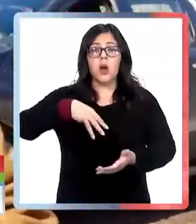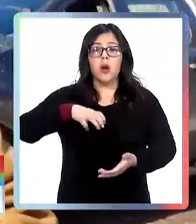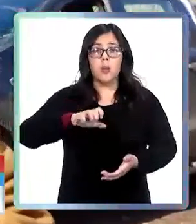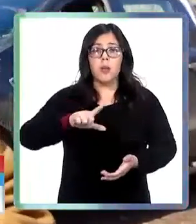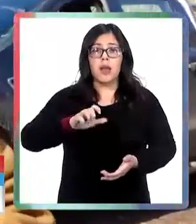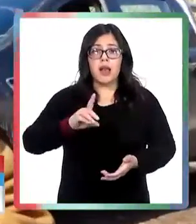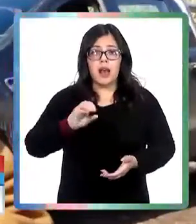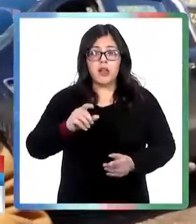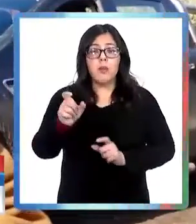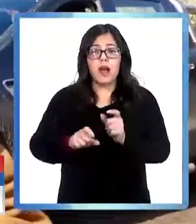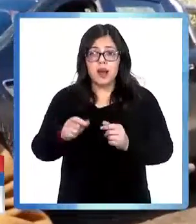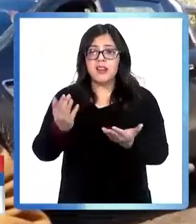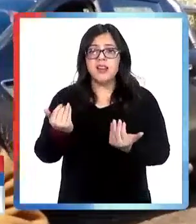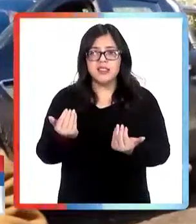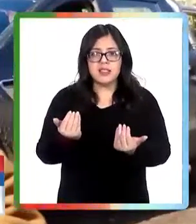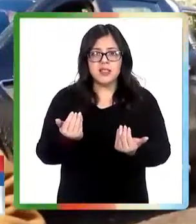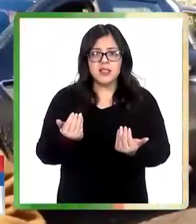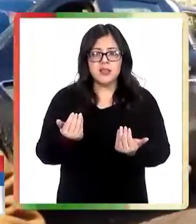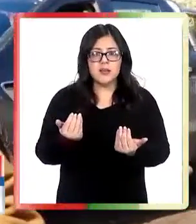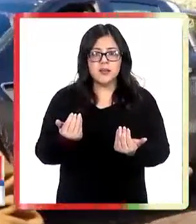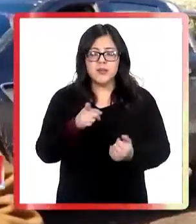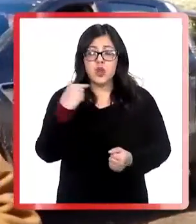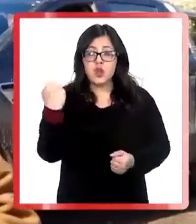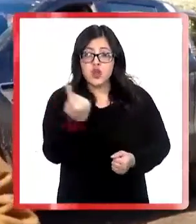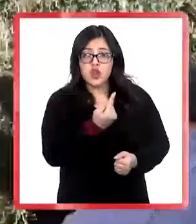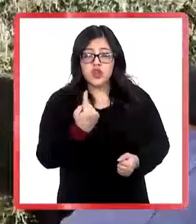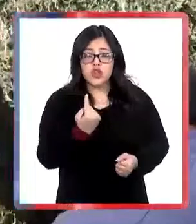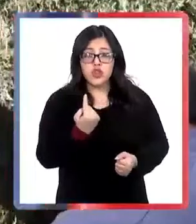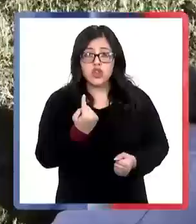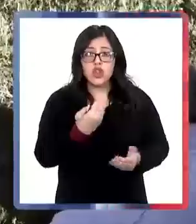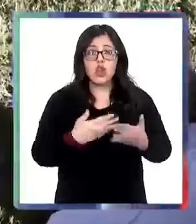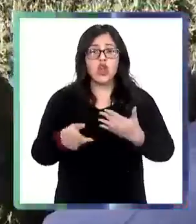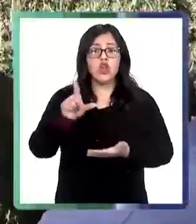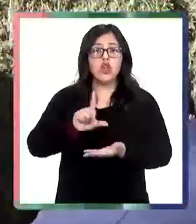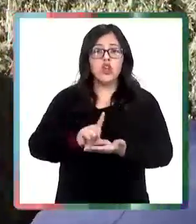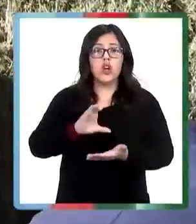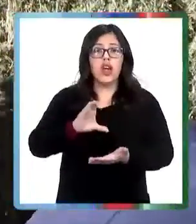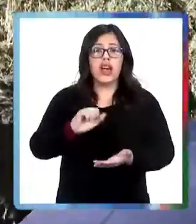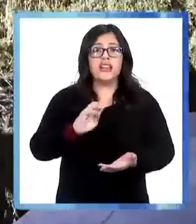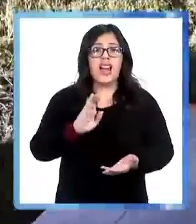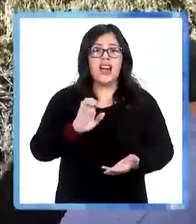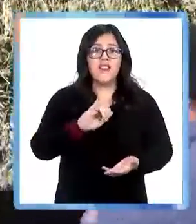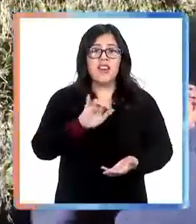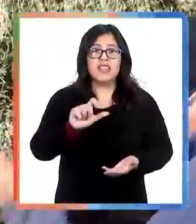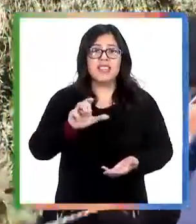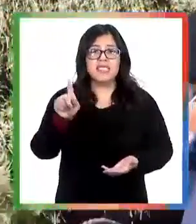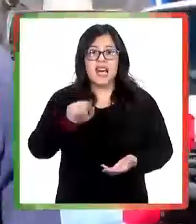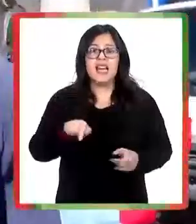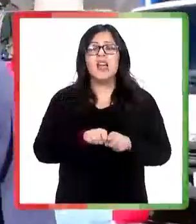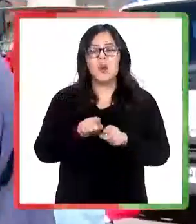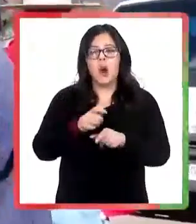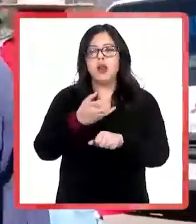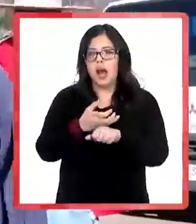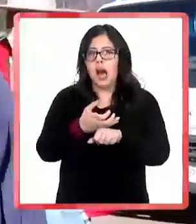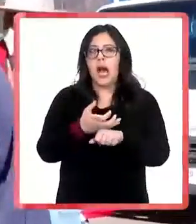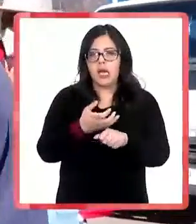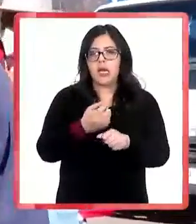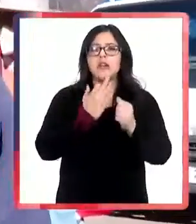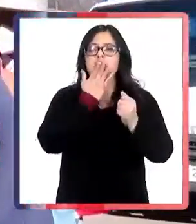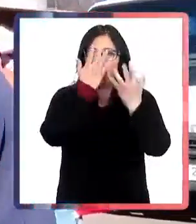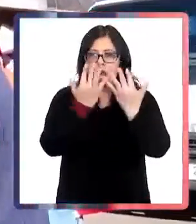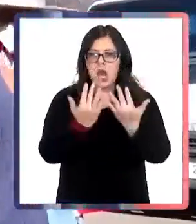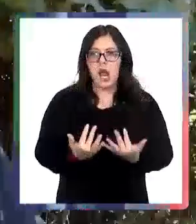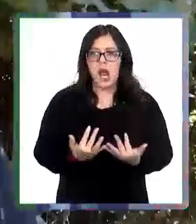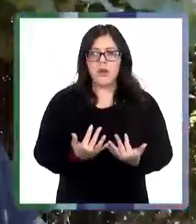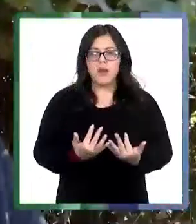en el cajón del Melado para la gente porque lo necesita. Nosotros estamos en el sector de Carrizales, estamos con bastante